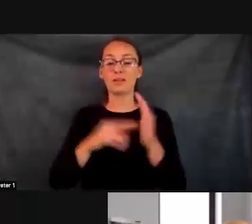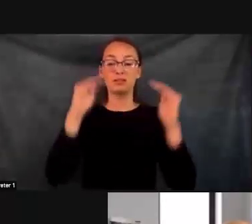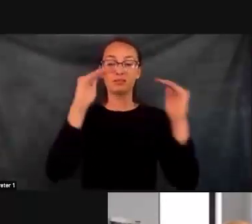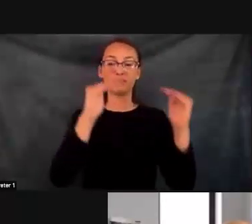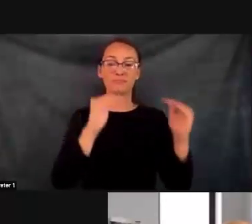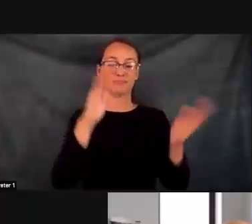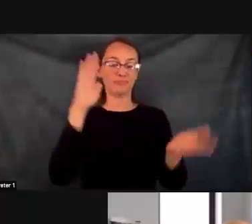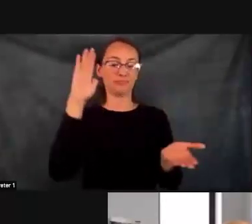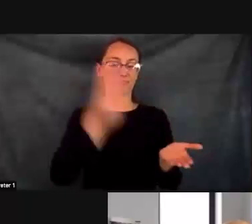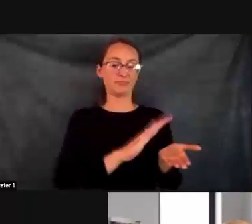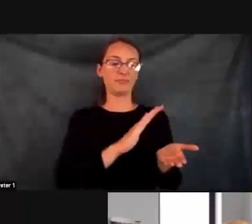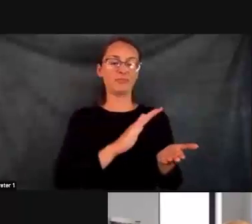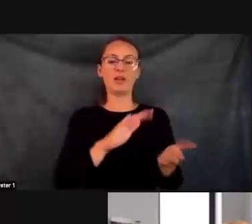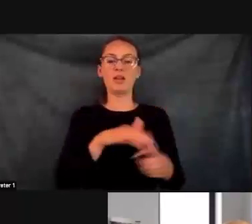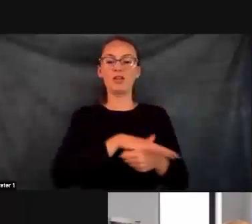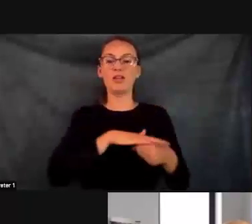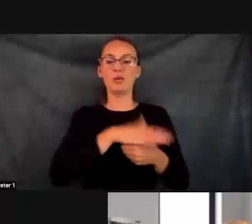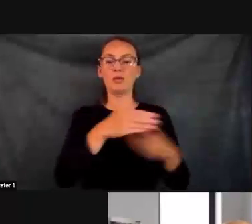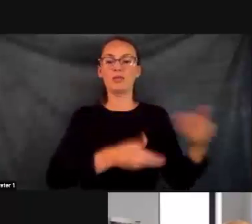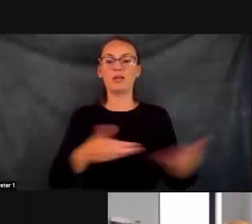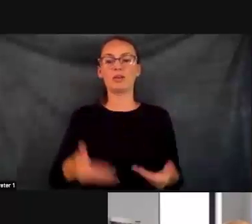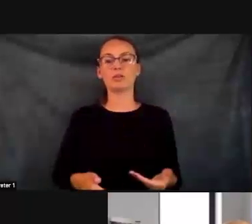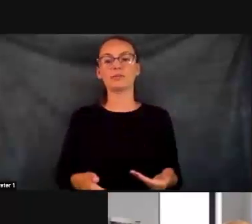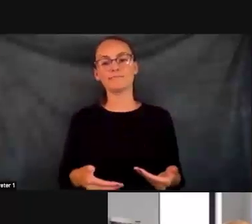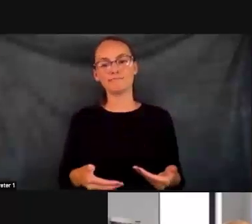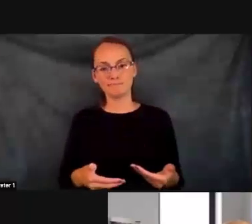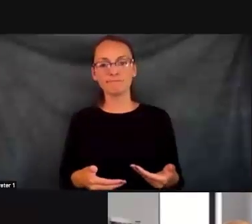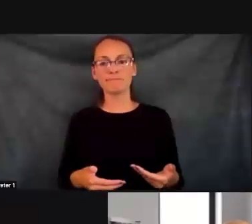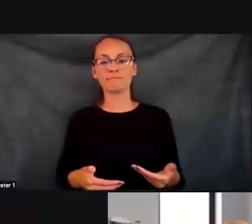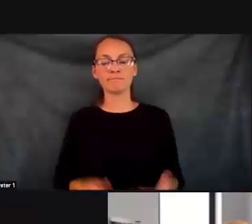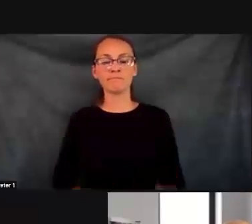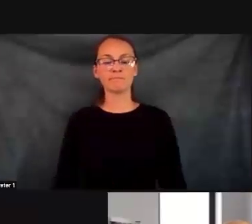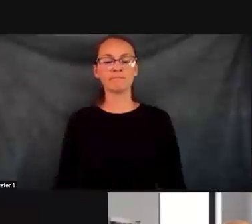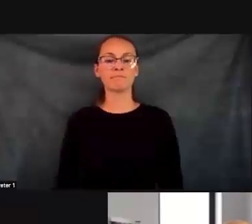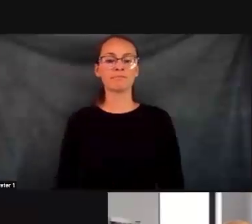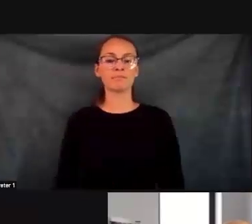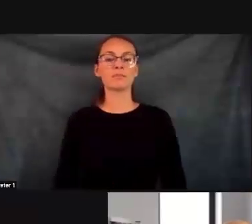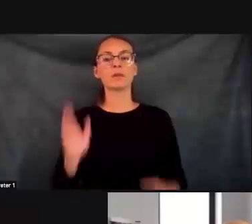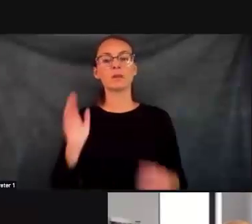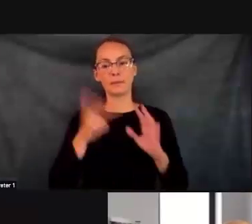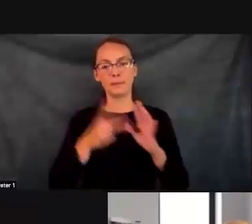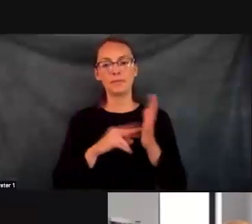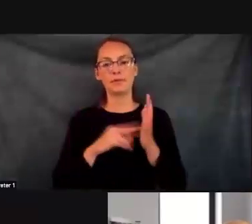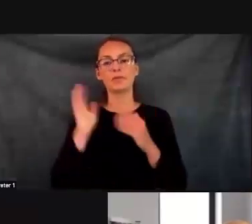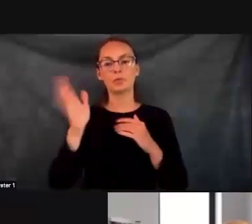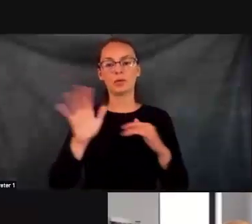solicitaciones y crear otras dificultades.